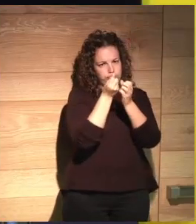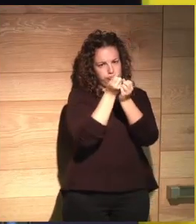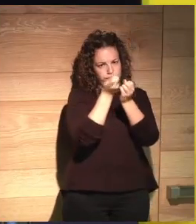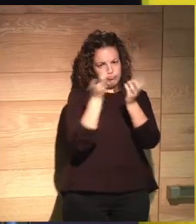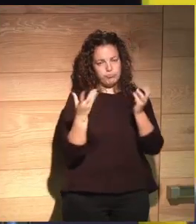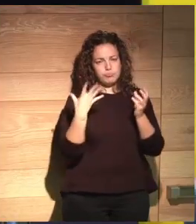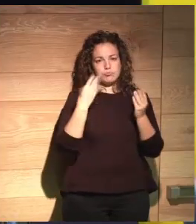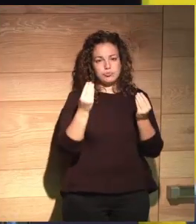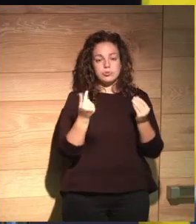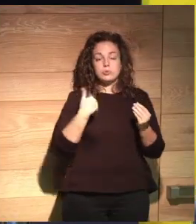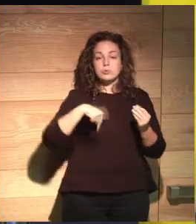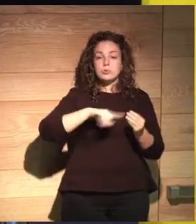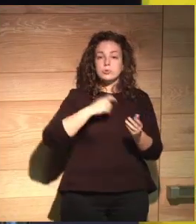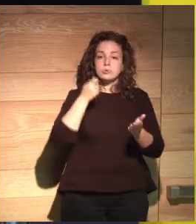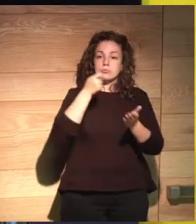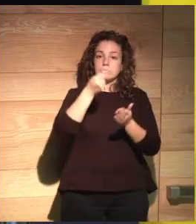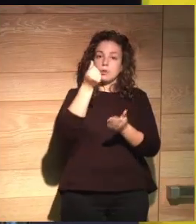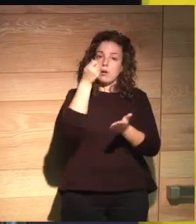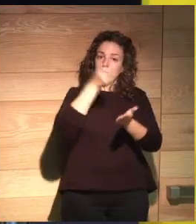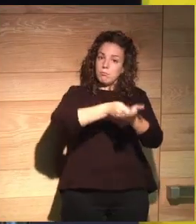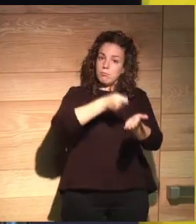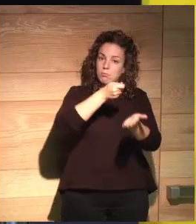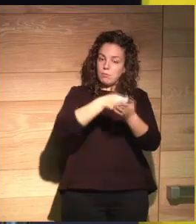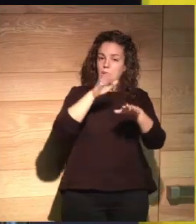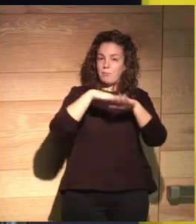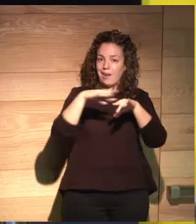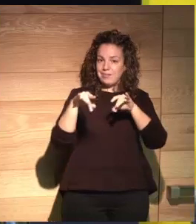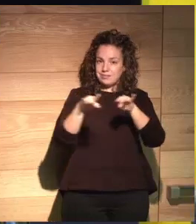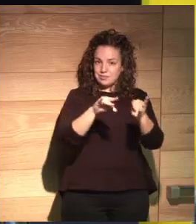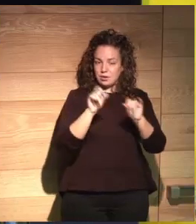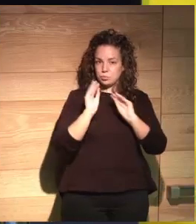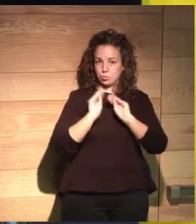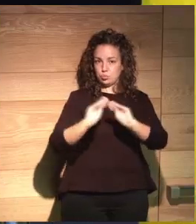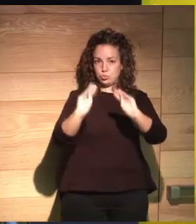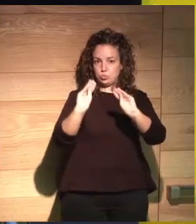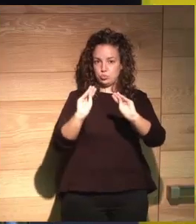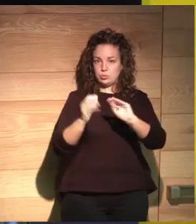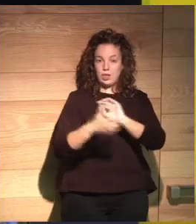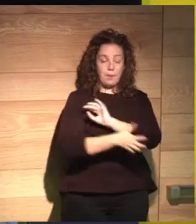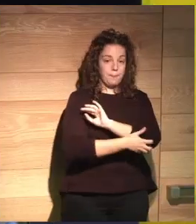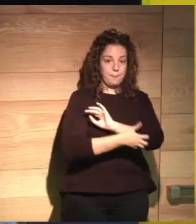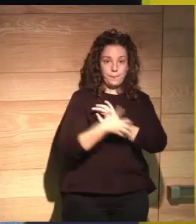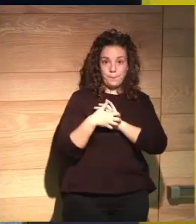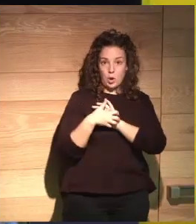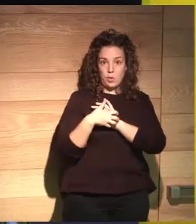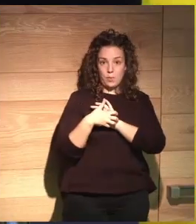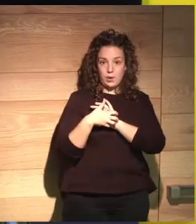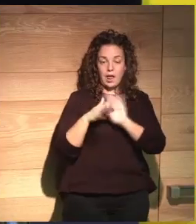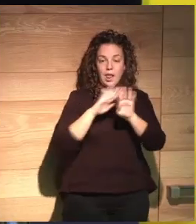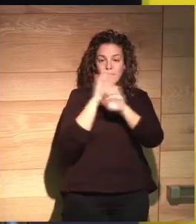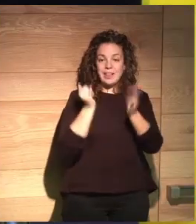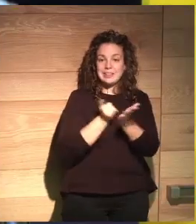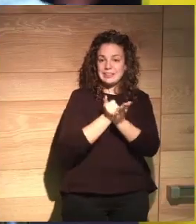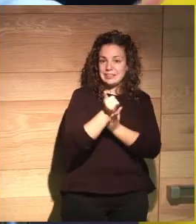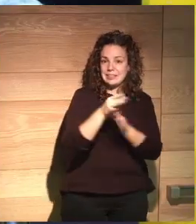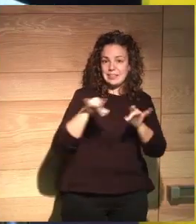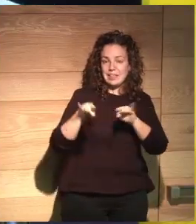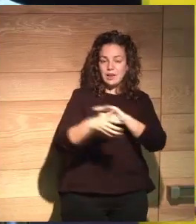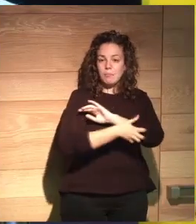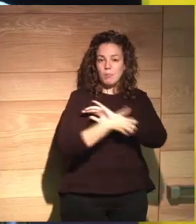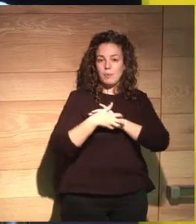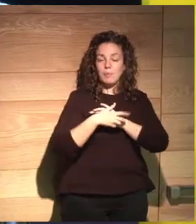nosotros que pagamos este dinero para tu tierra y eran pobres así que las tierras también eran pobres pero vos te vas